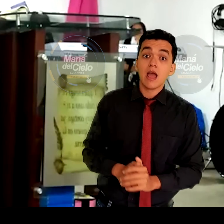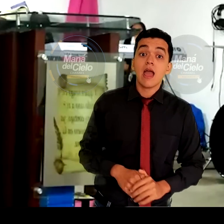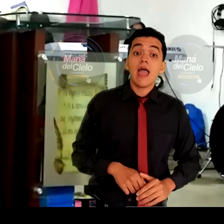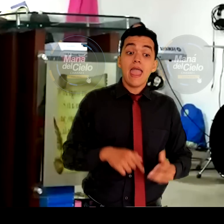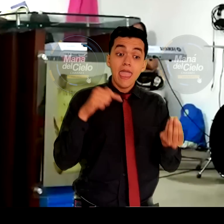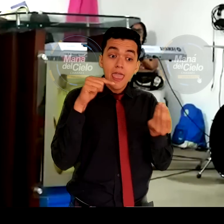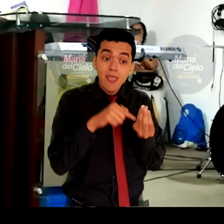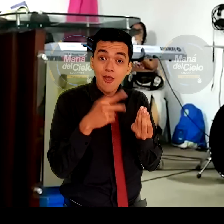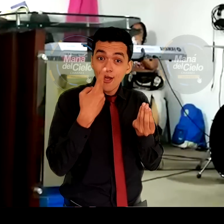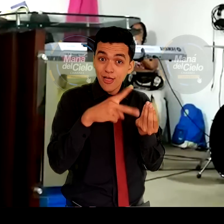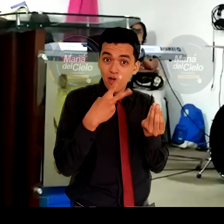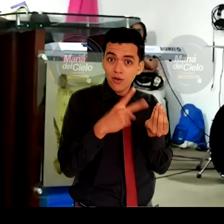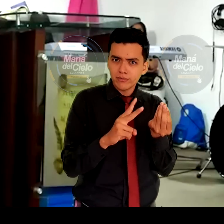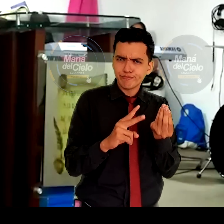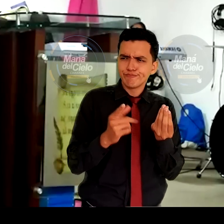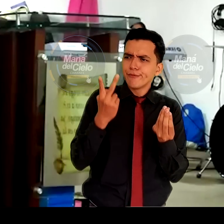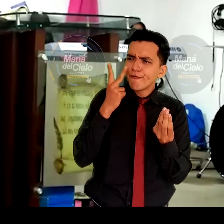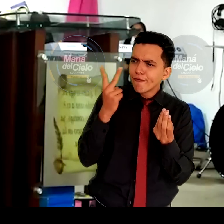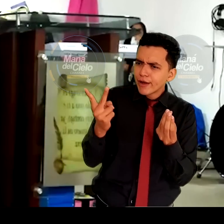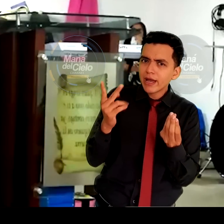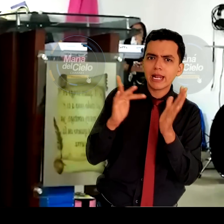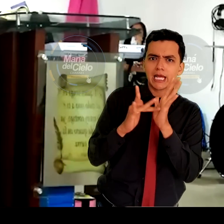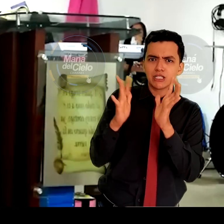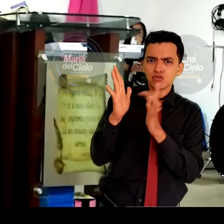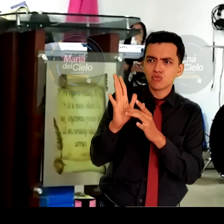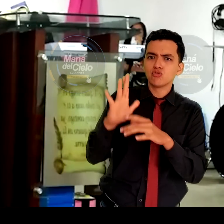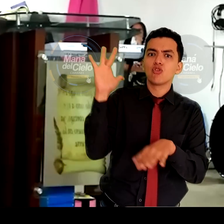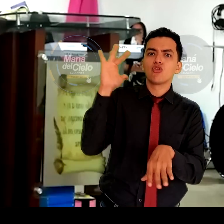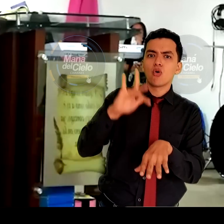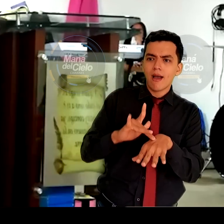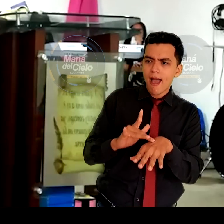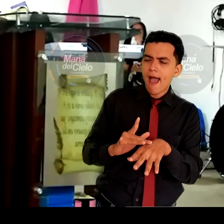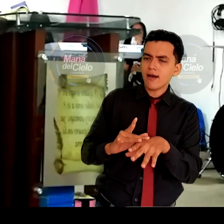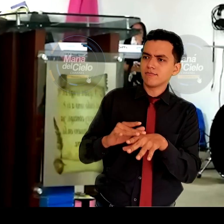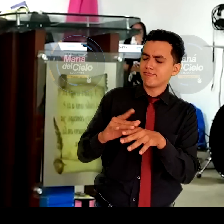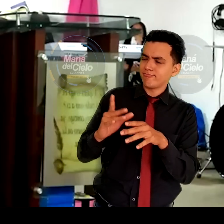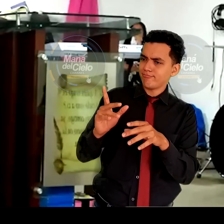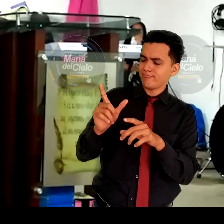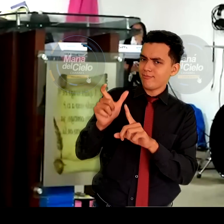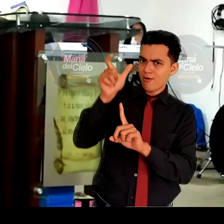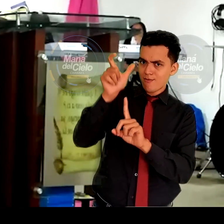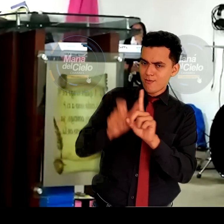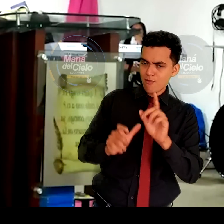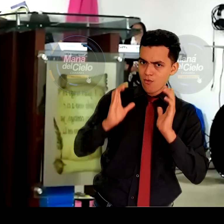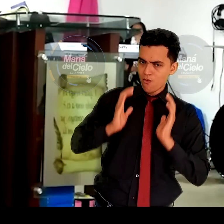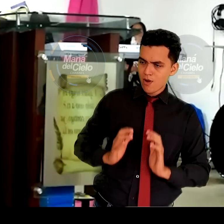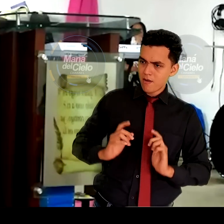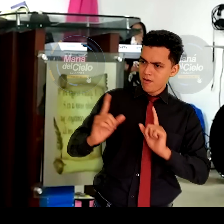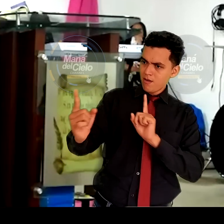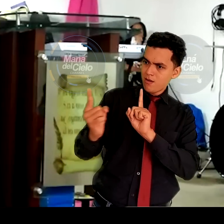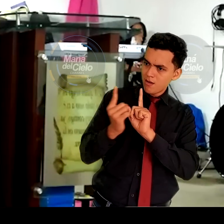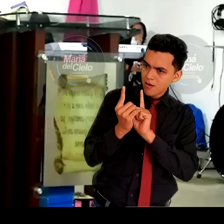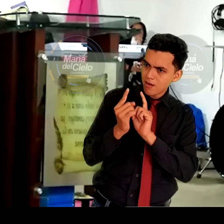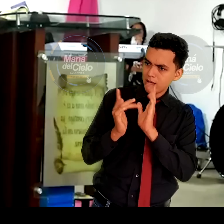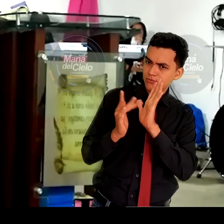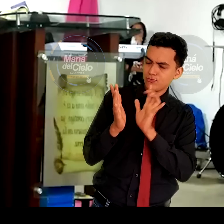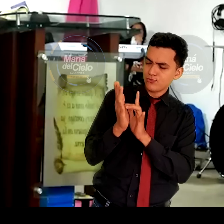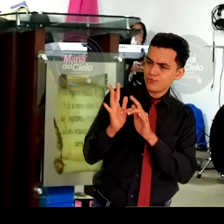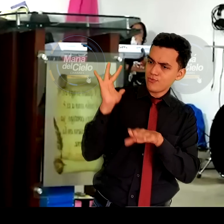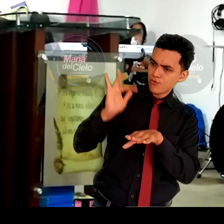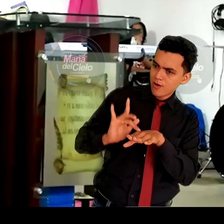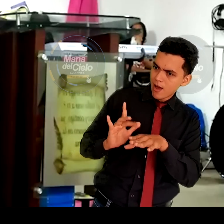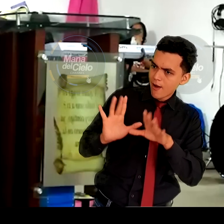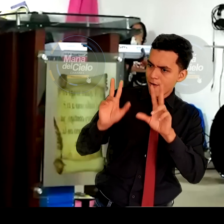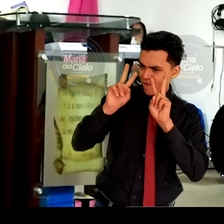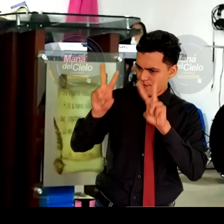físicamente, donde lo podían palpar físicamente, tocar, escucharlo, nosotros lo escuchamos pero en el espíritu. Por eso, hermanos, cuando oremos no